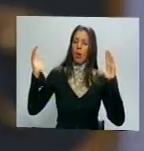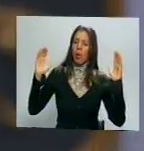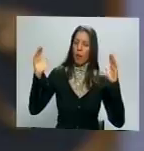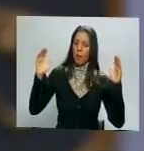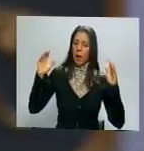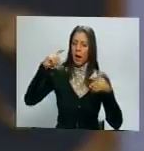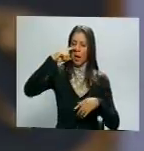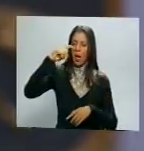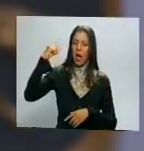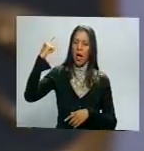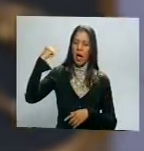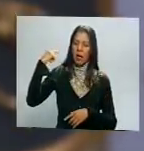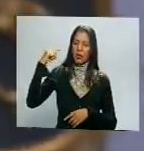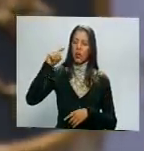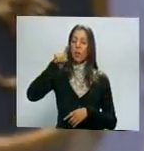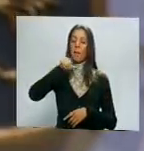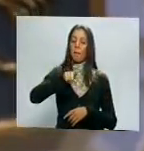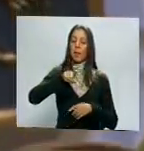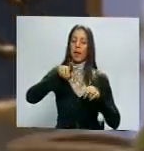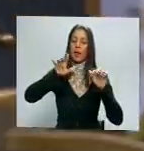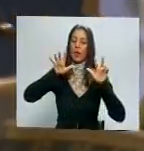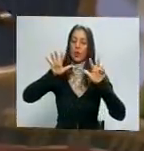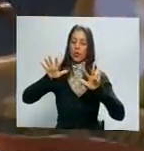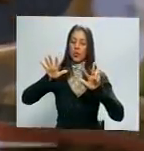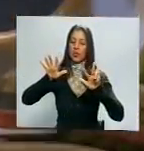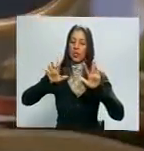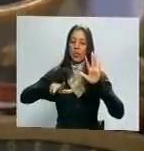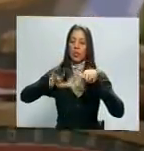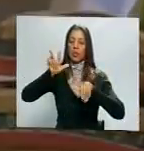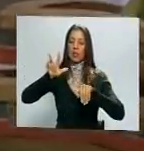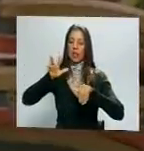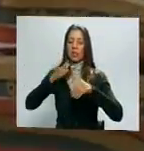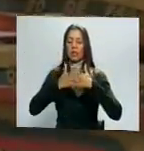de 1813, 1814,